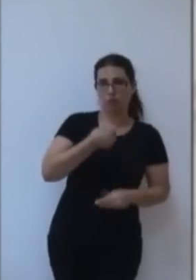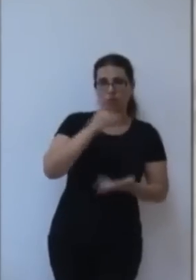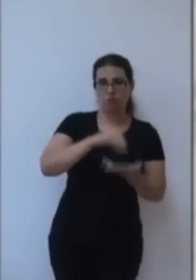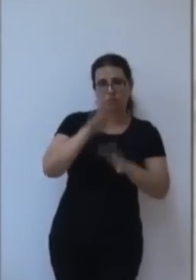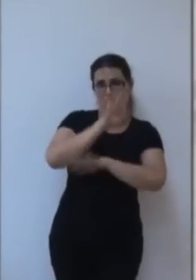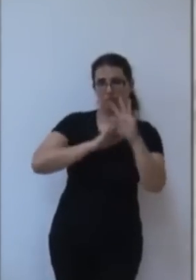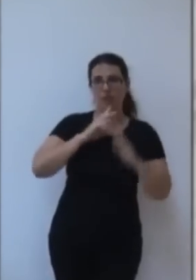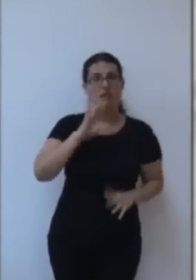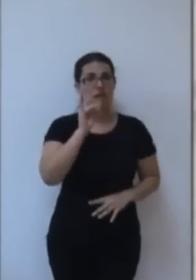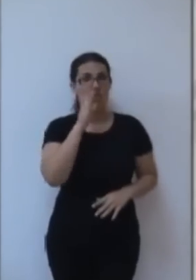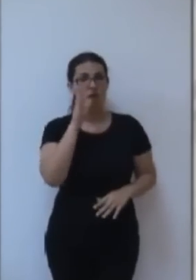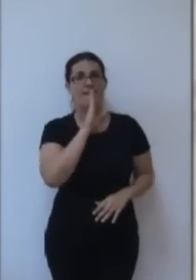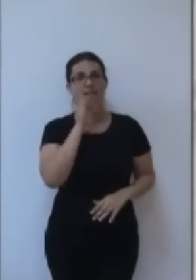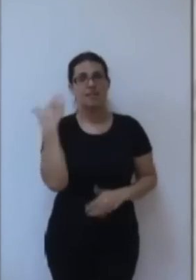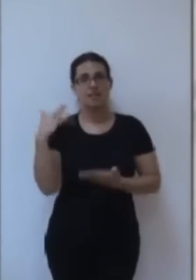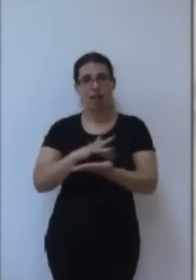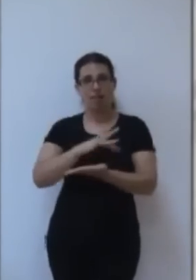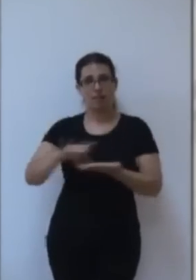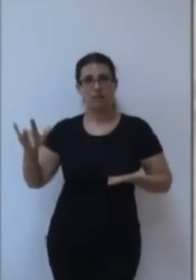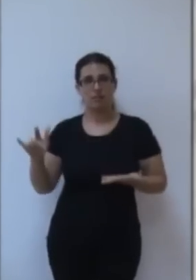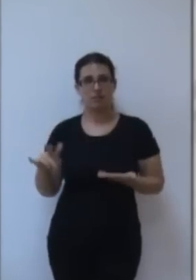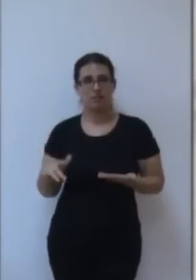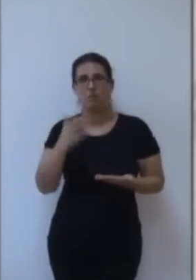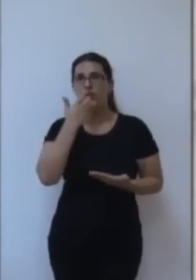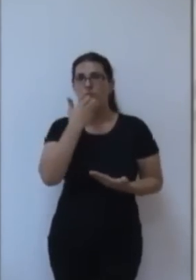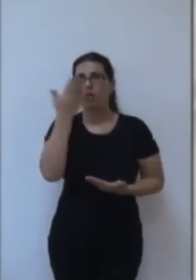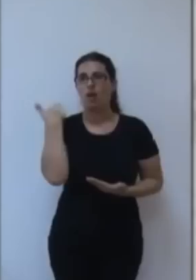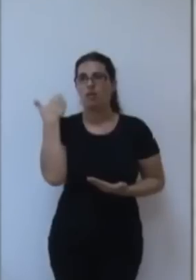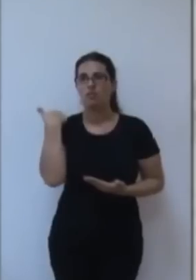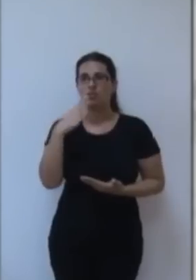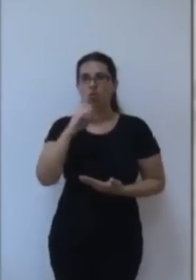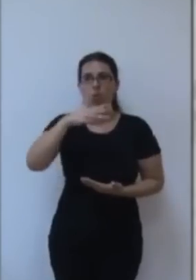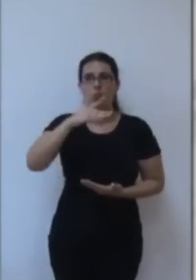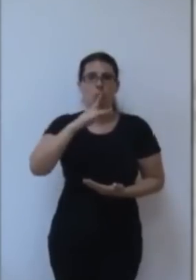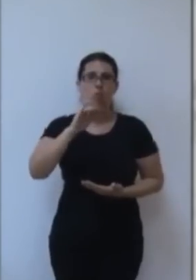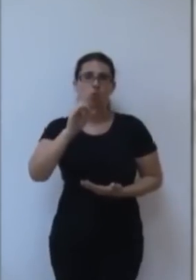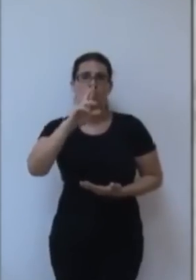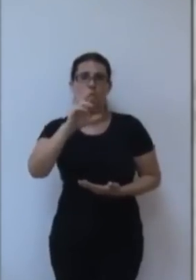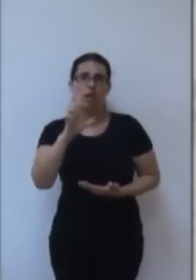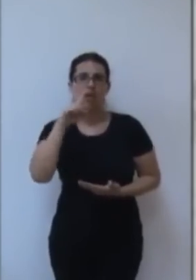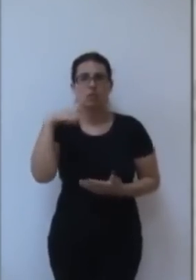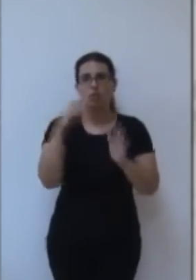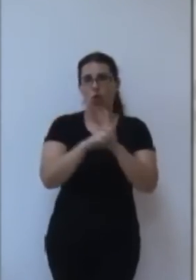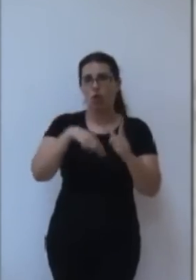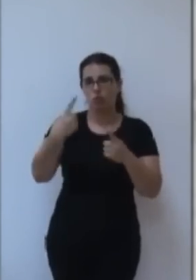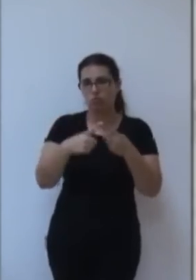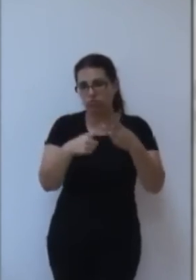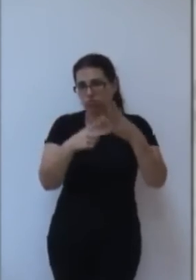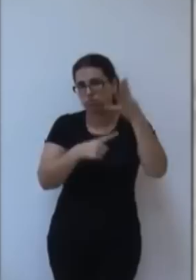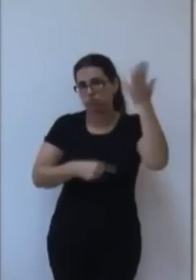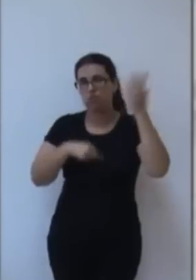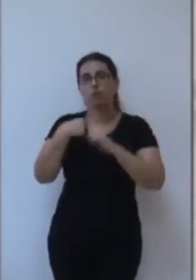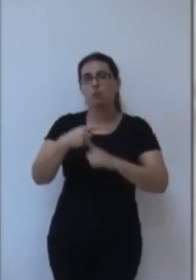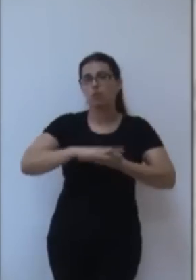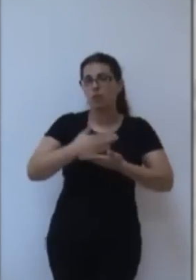tablet, porque antes no usábamos nosotros los Commodore y luego los no sé qué, los de código y luego tal, los portátiles, empezamos a